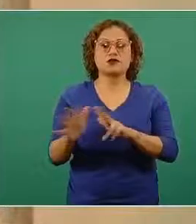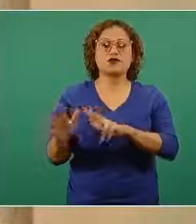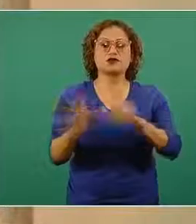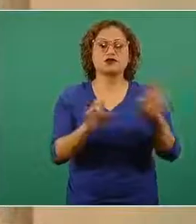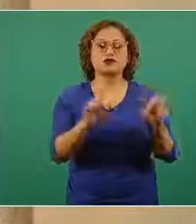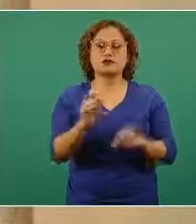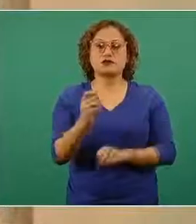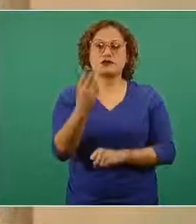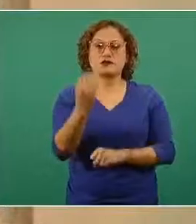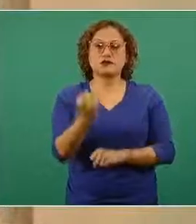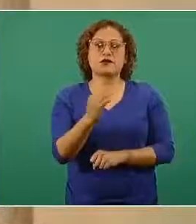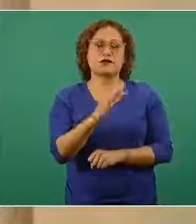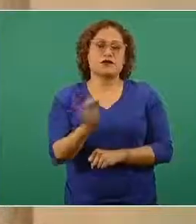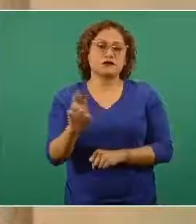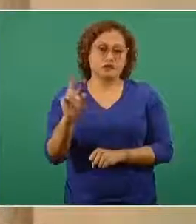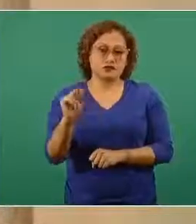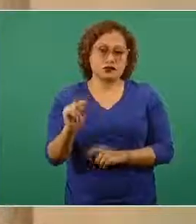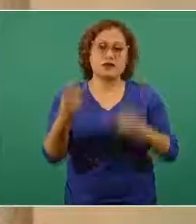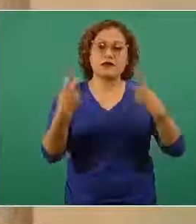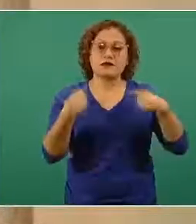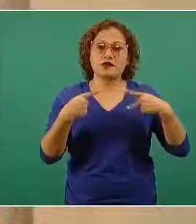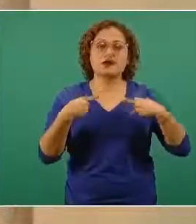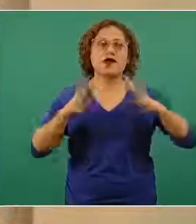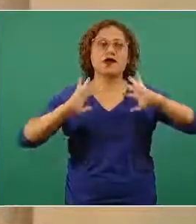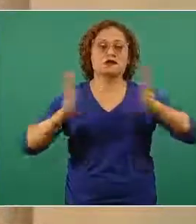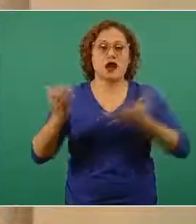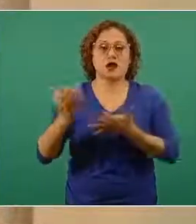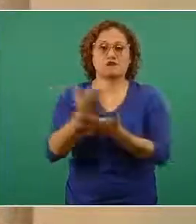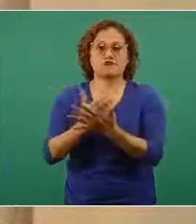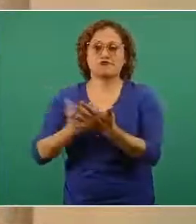1.829.480 personas recuperadas y